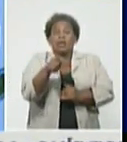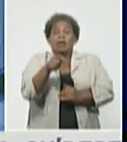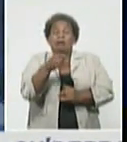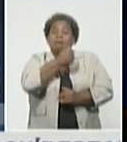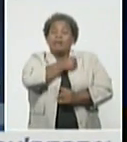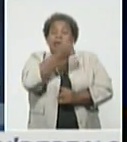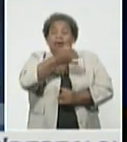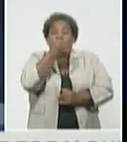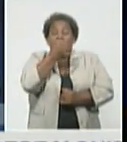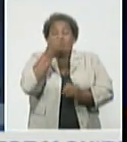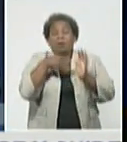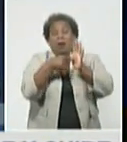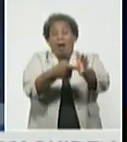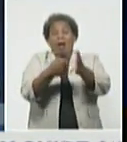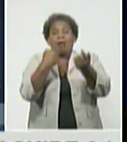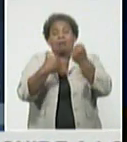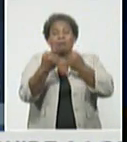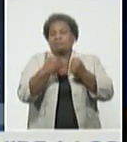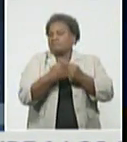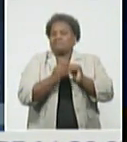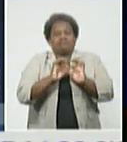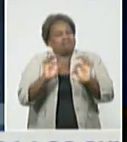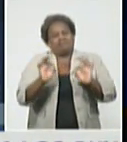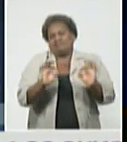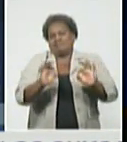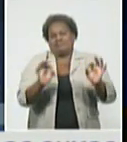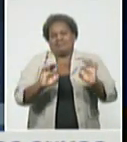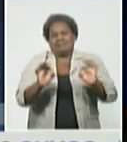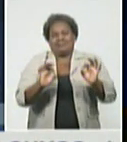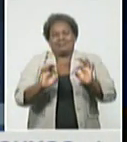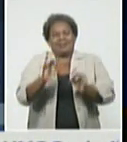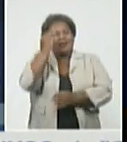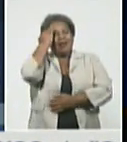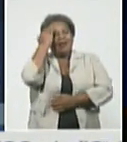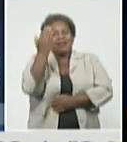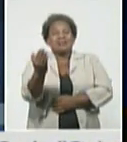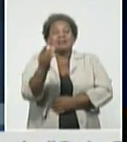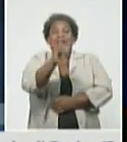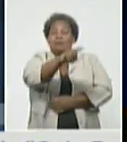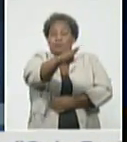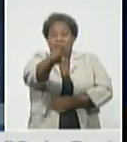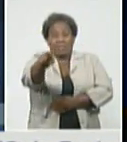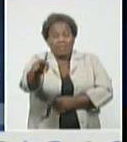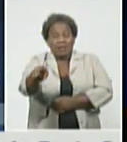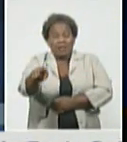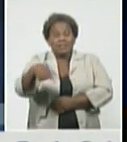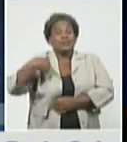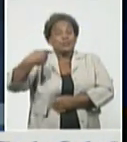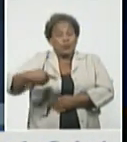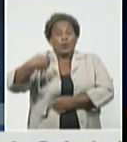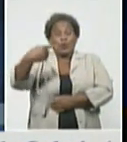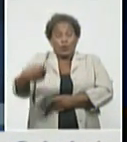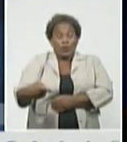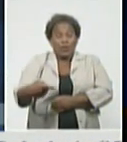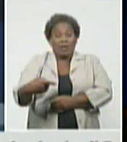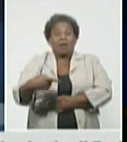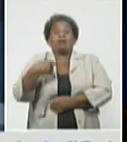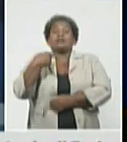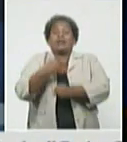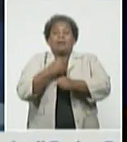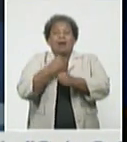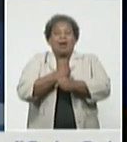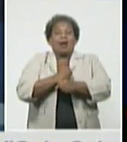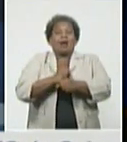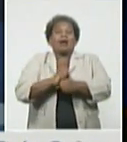hacernos? No, solo agradecer a todos ustedes que todas las mañanas transmiten, Lázaro, la compañera